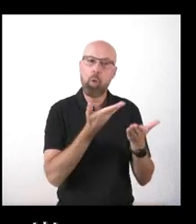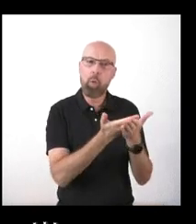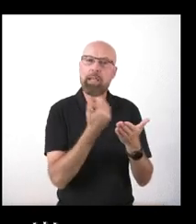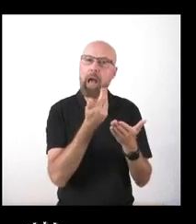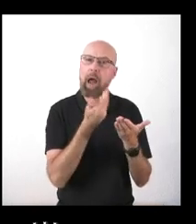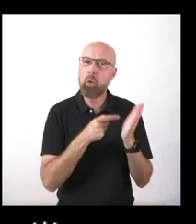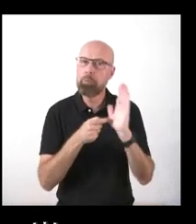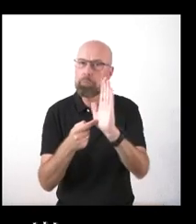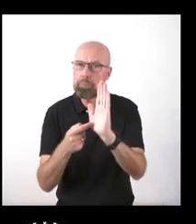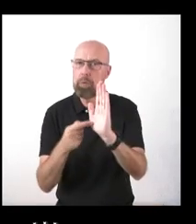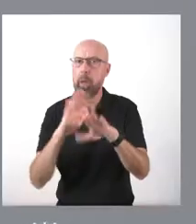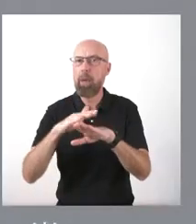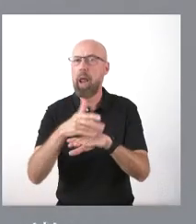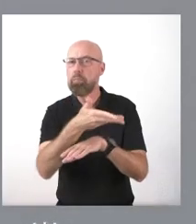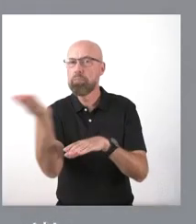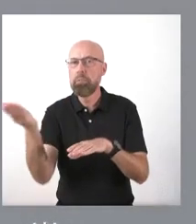en general